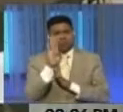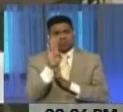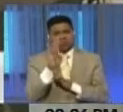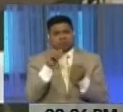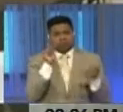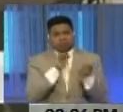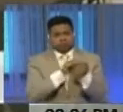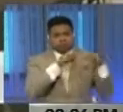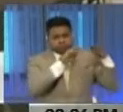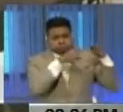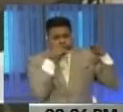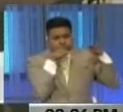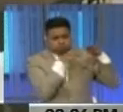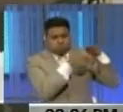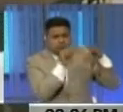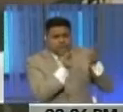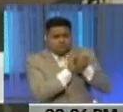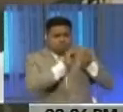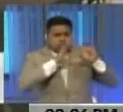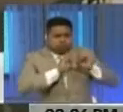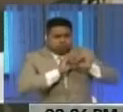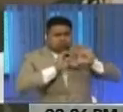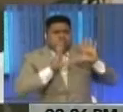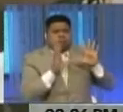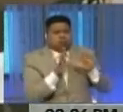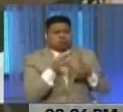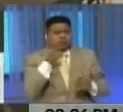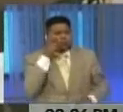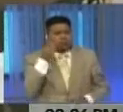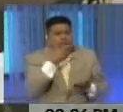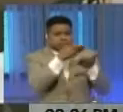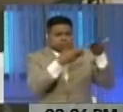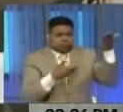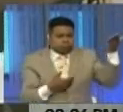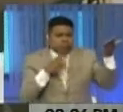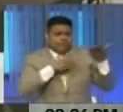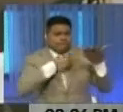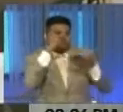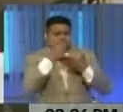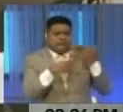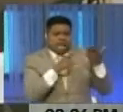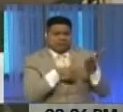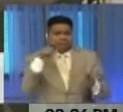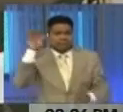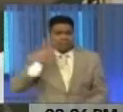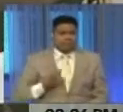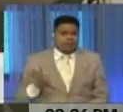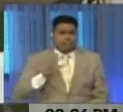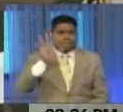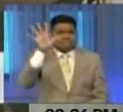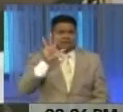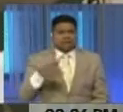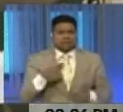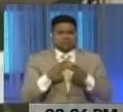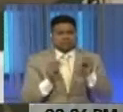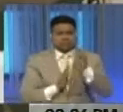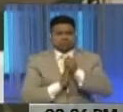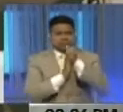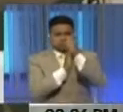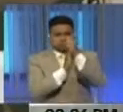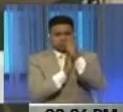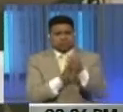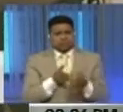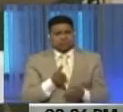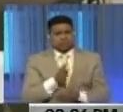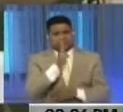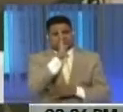el Estado venezolano, siguiendo las instrucciones de nuestro plan de la patria y bajo la coordinación y la dirección del